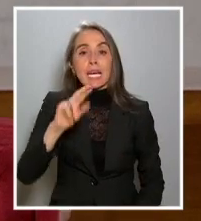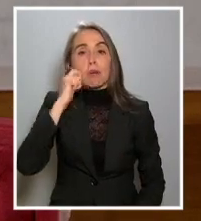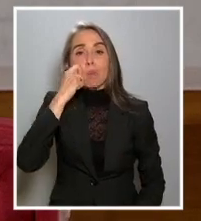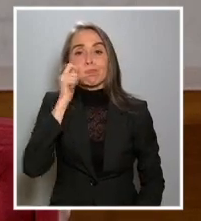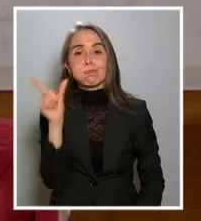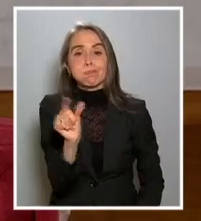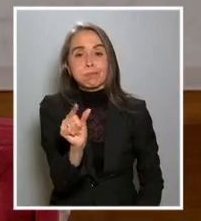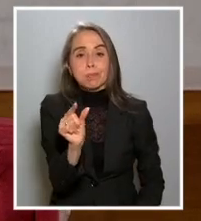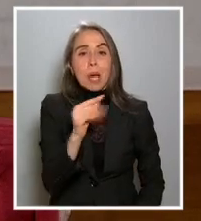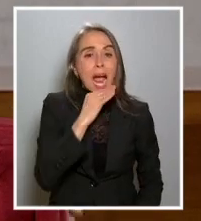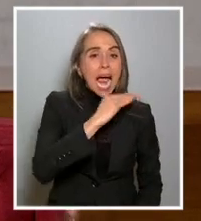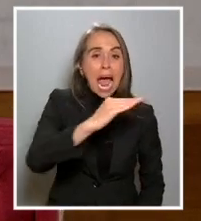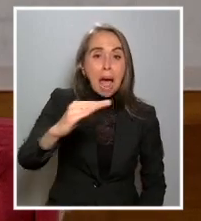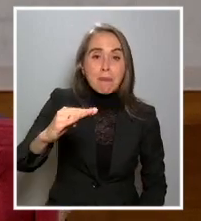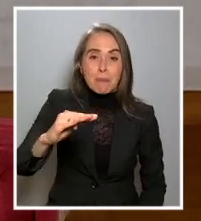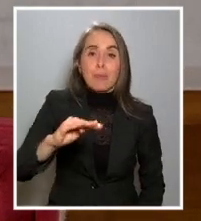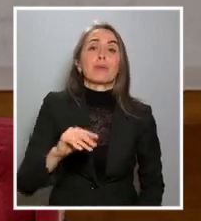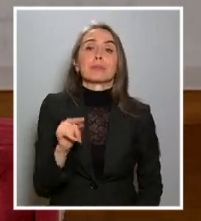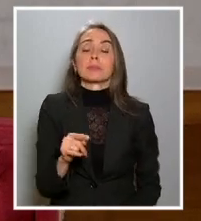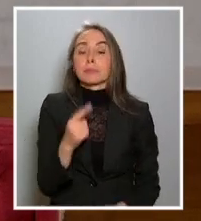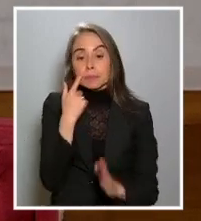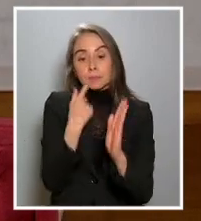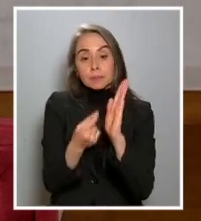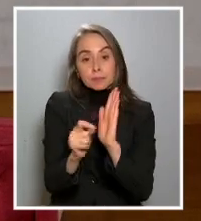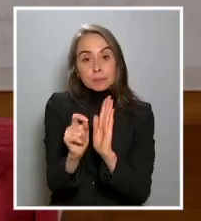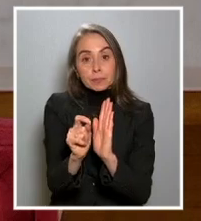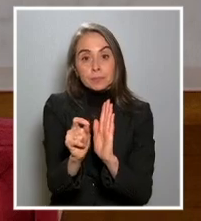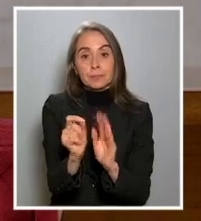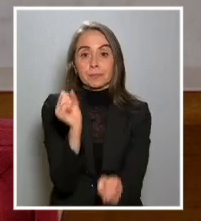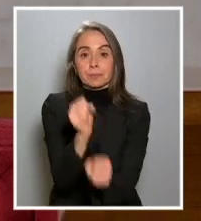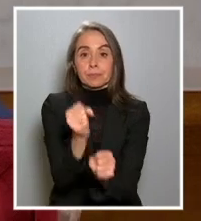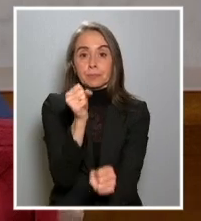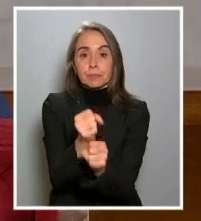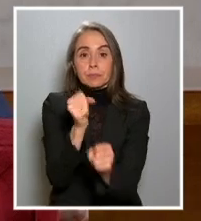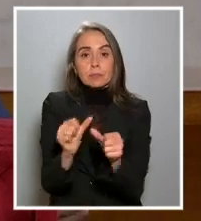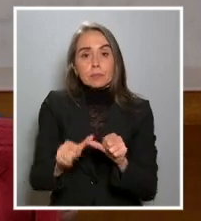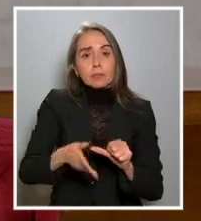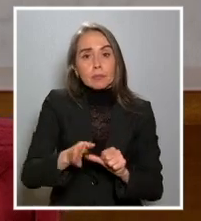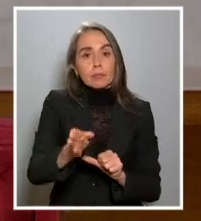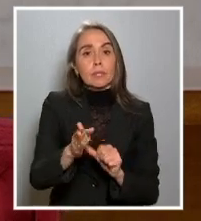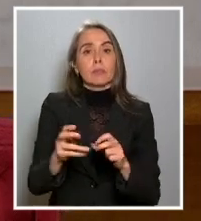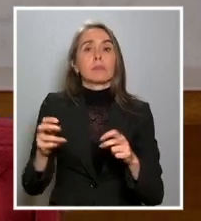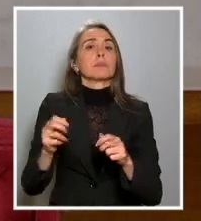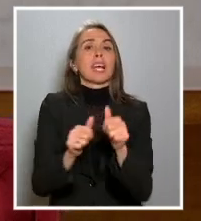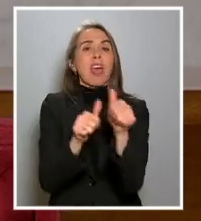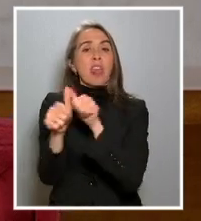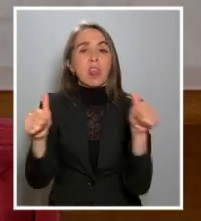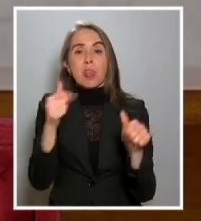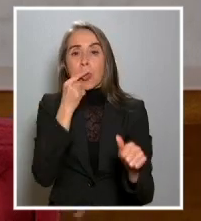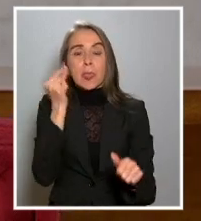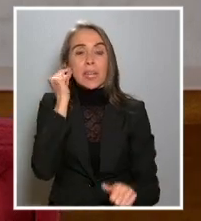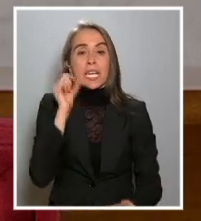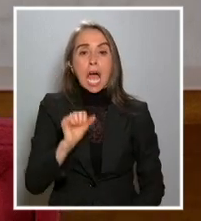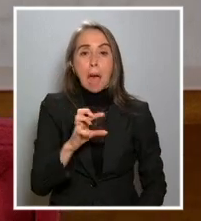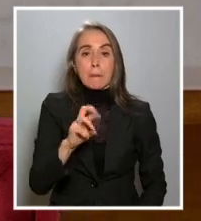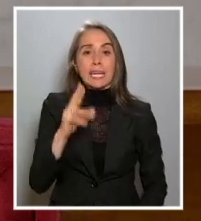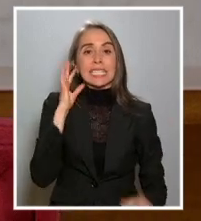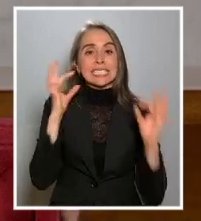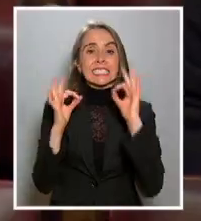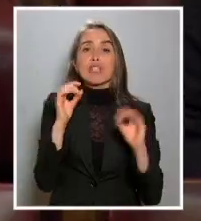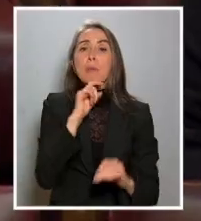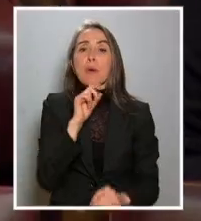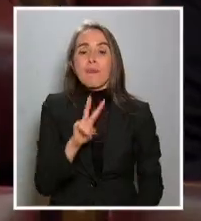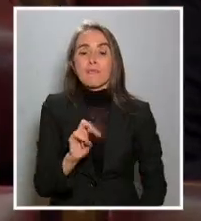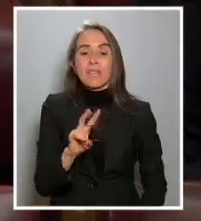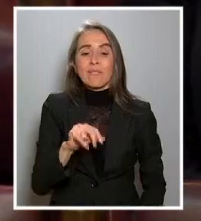APR. Y aquí quiero reconocer el trabajo y la persistencia de dirigentes y dirigentes de APR, como por ejemplo Viviana Núñez,